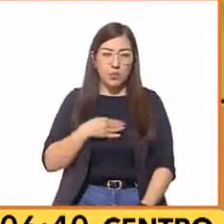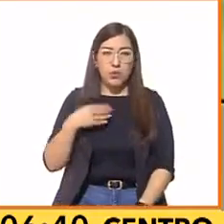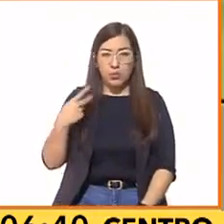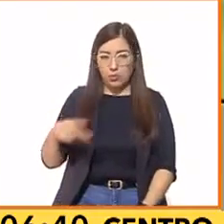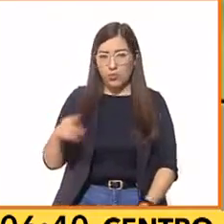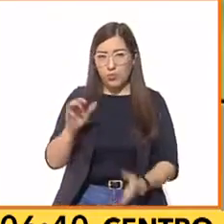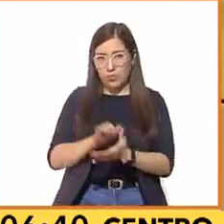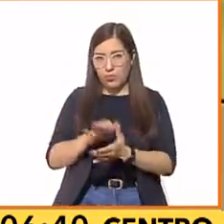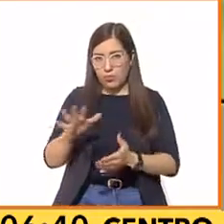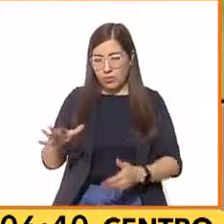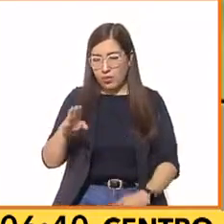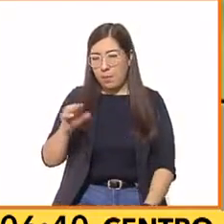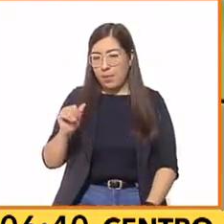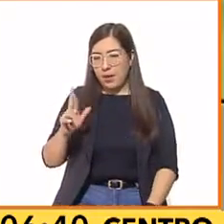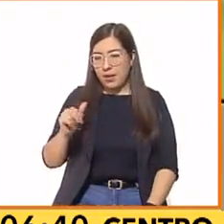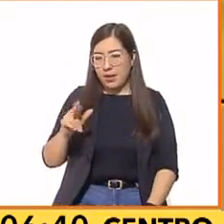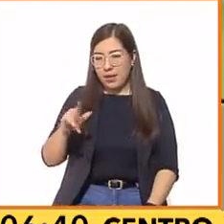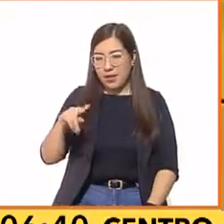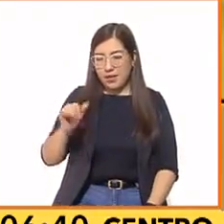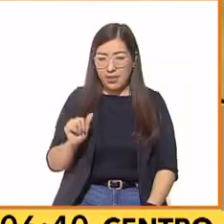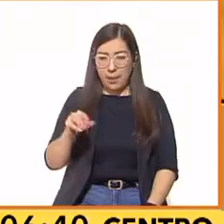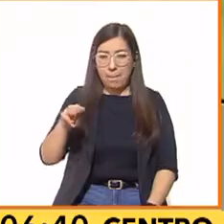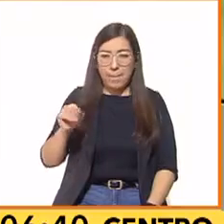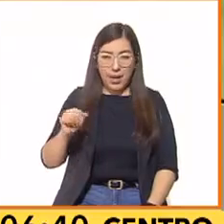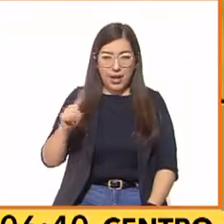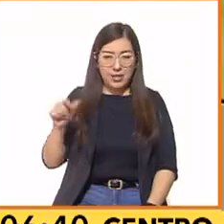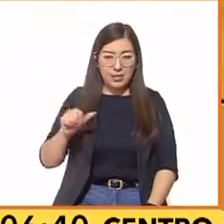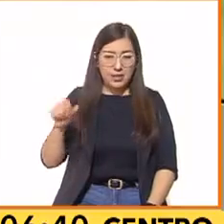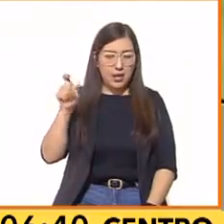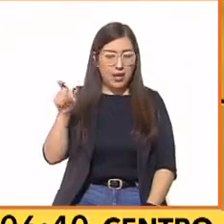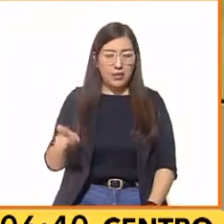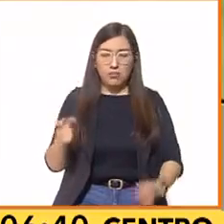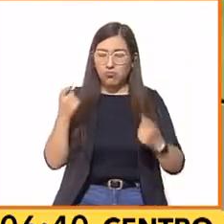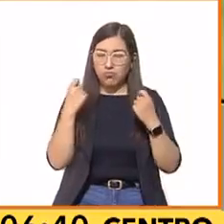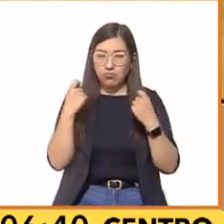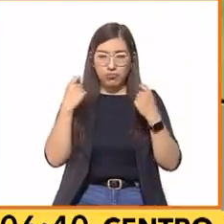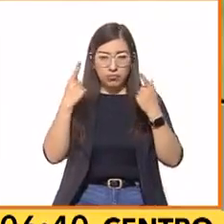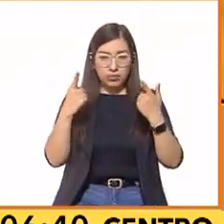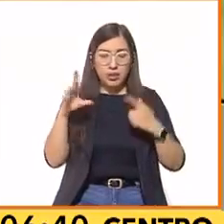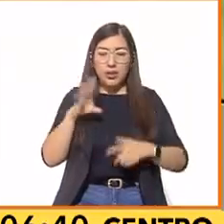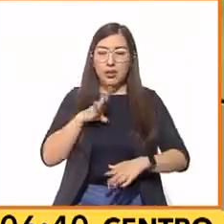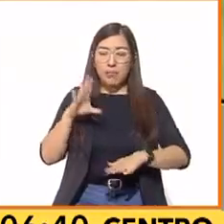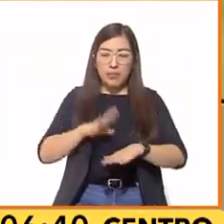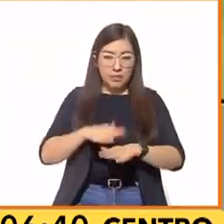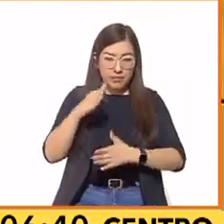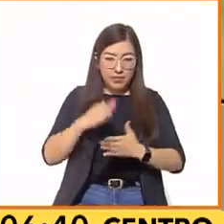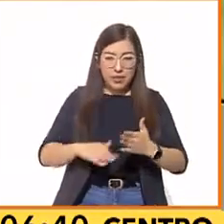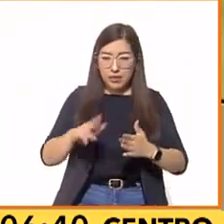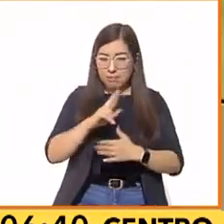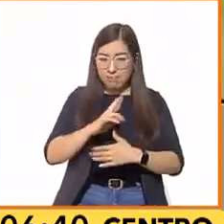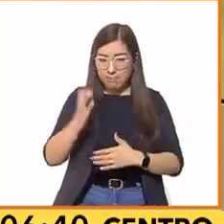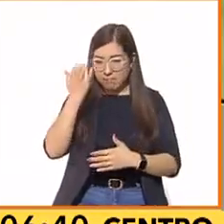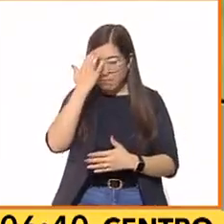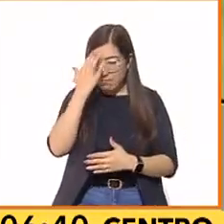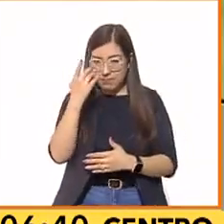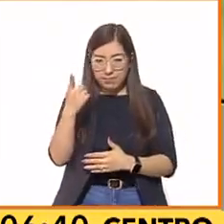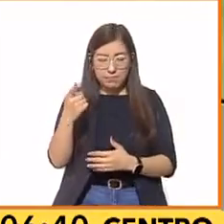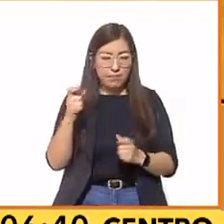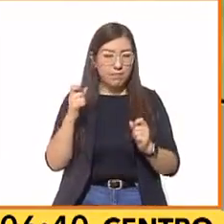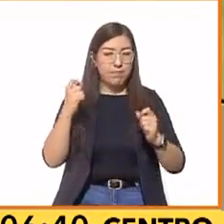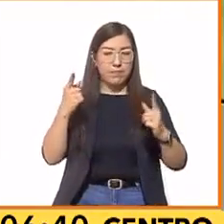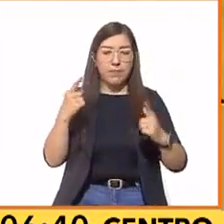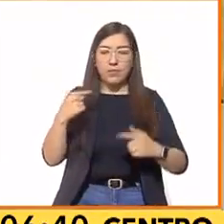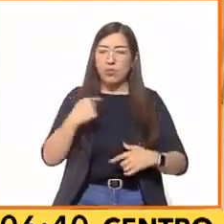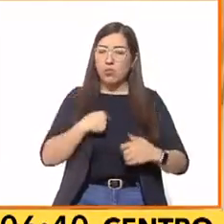mujer extraordinaria. Yo creo que necesita mayor reconocimiento, porque yo estoy